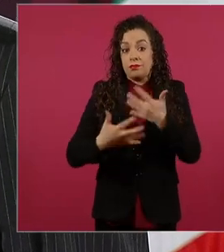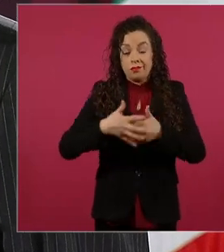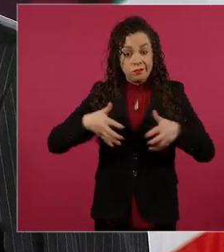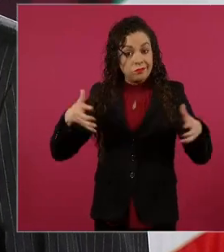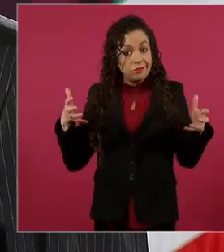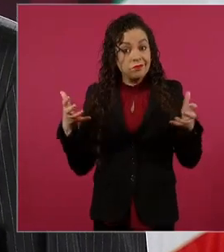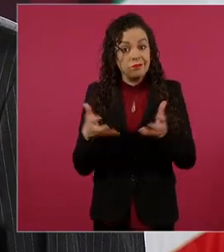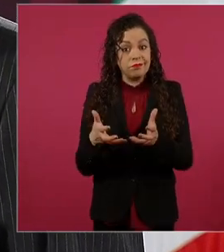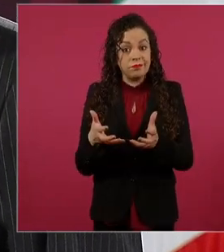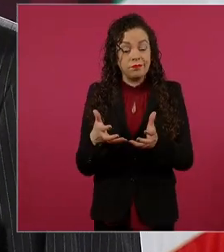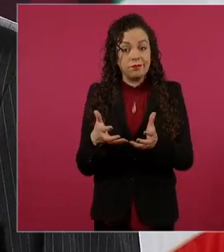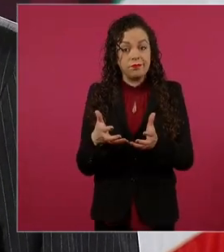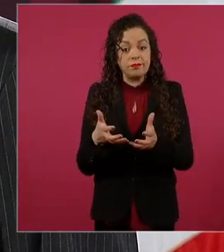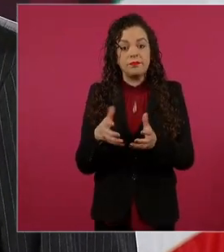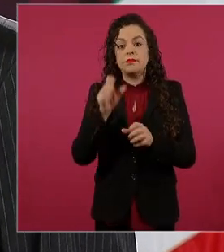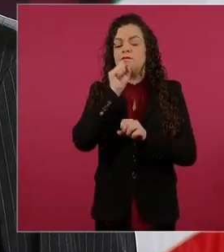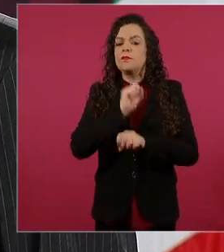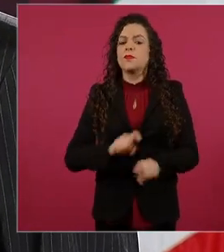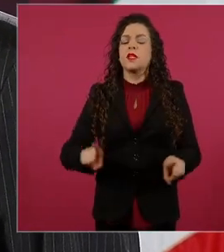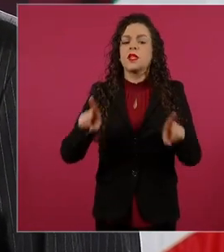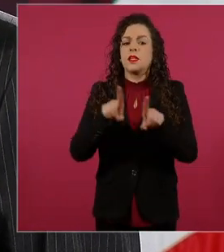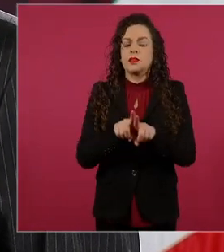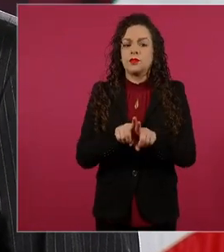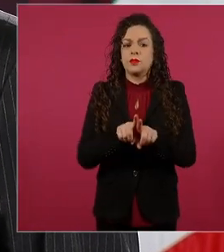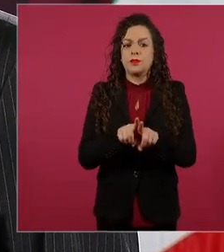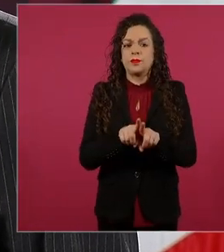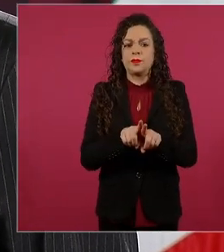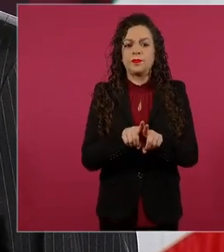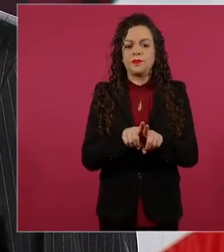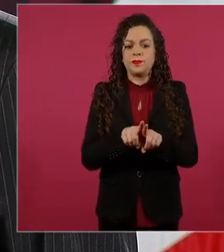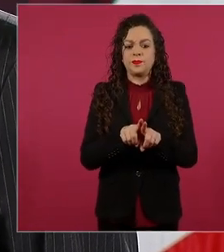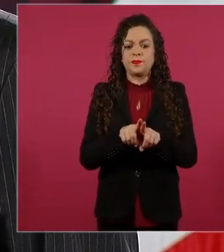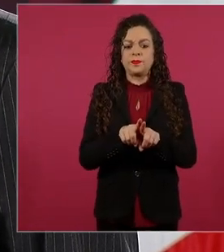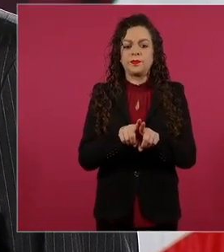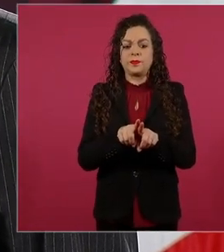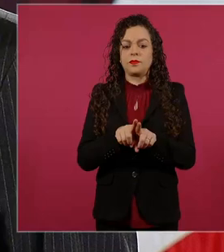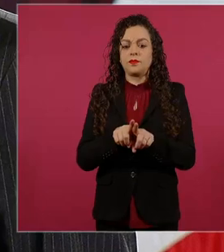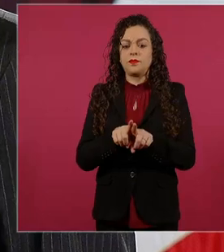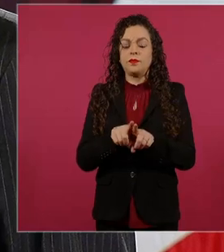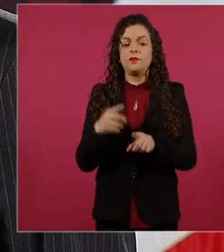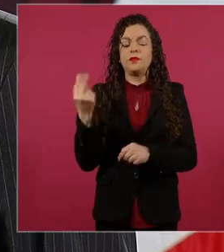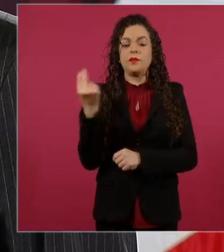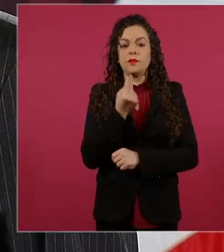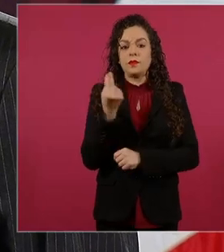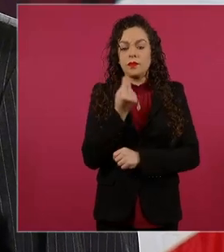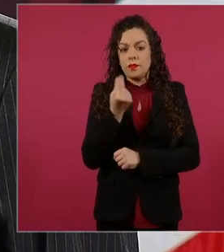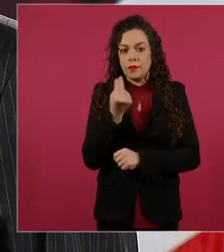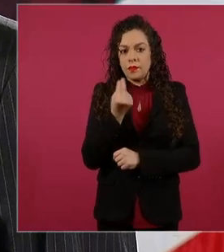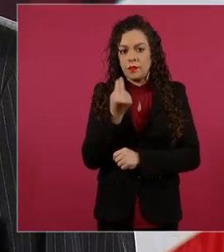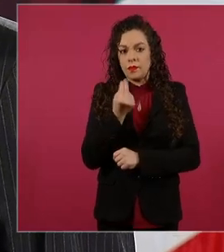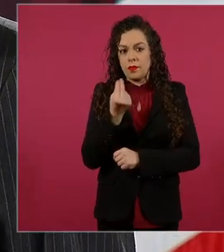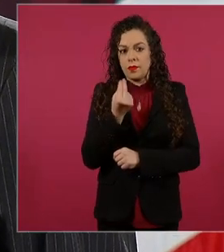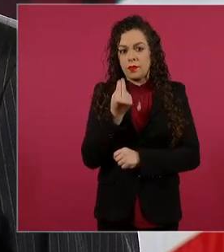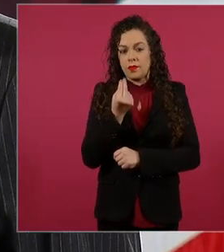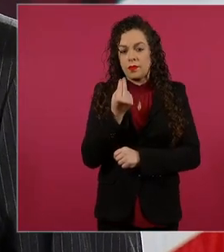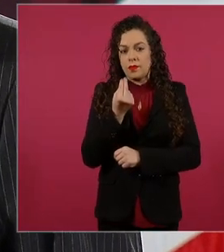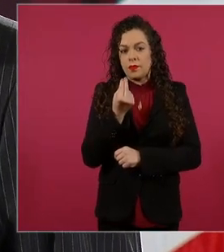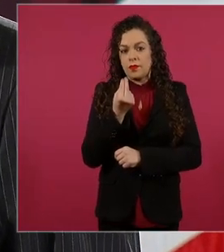la idea de ir detallando lo más que se pueda